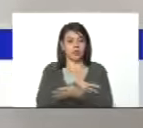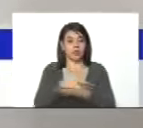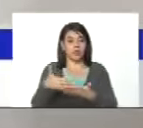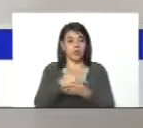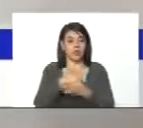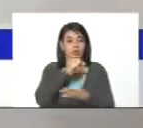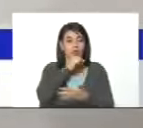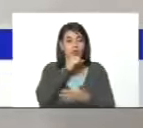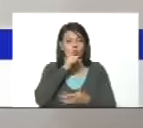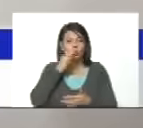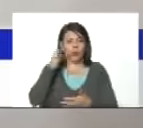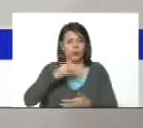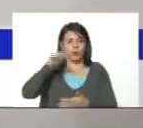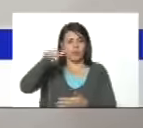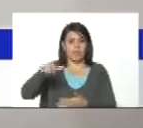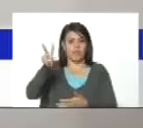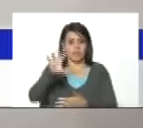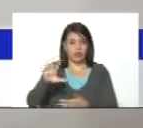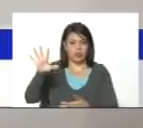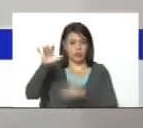abuelos originarios de esta tierra,